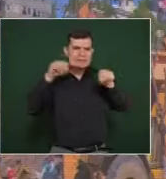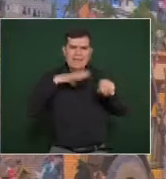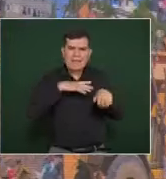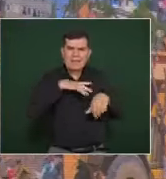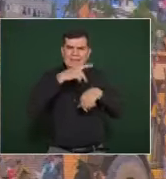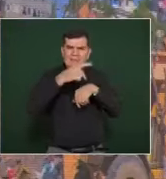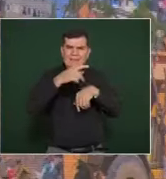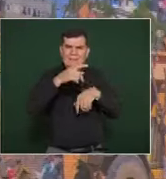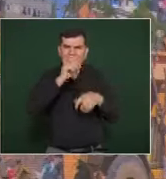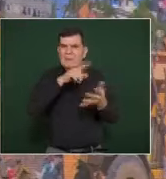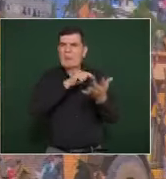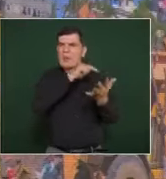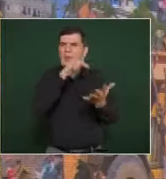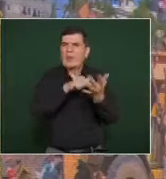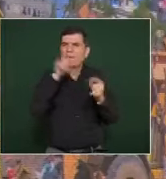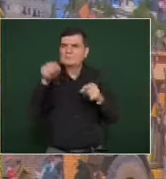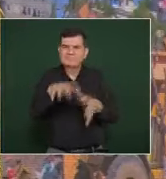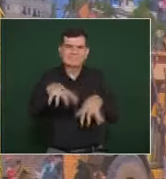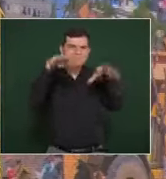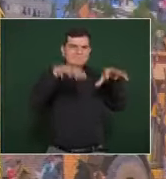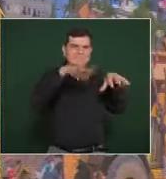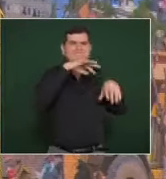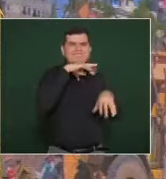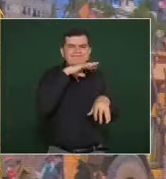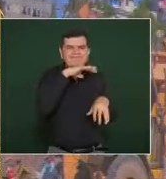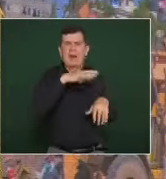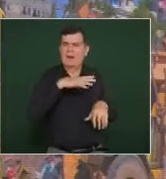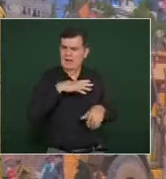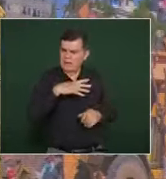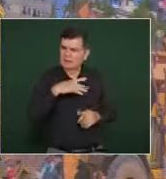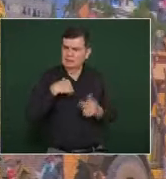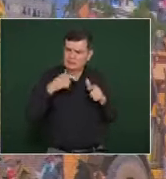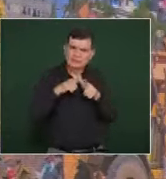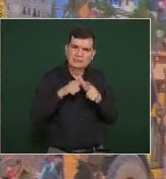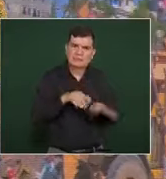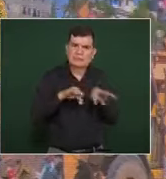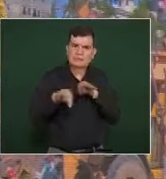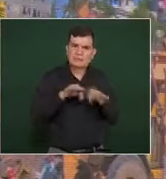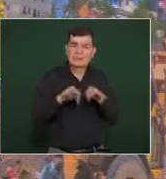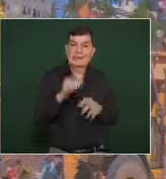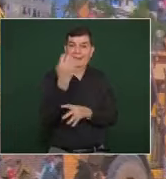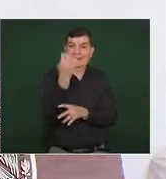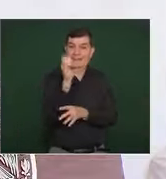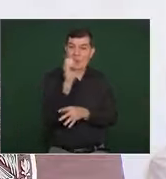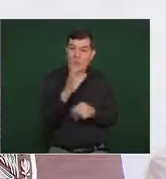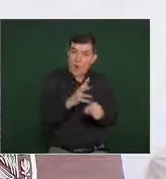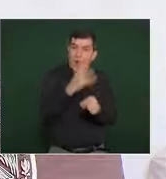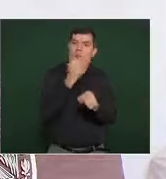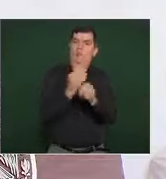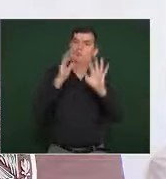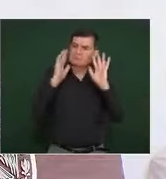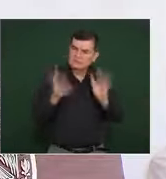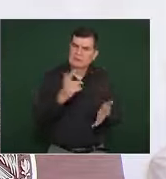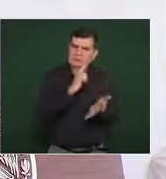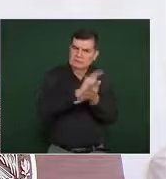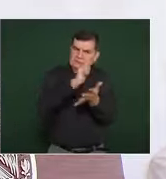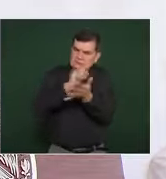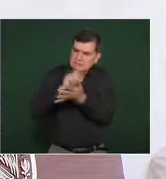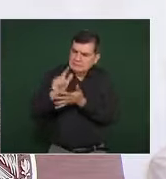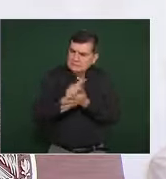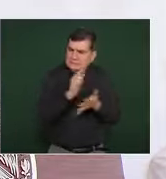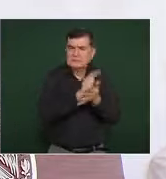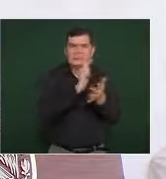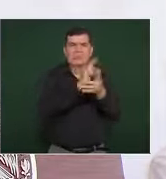prevalecer aún en algunas colonias del municipio. Durante el mes de enero retomamos las actividades en